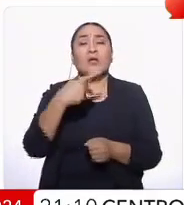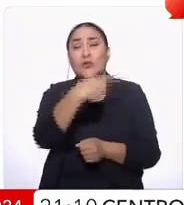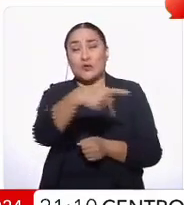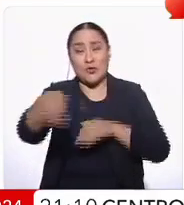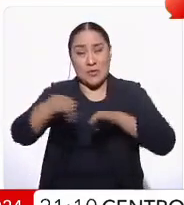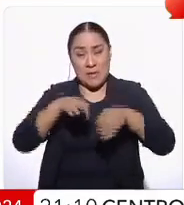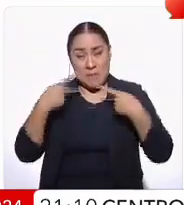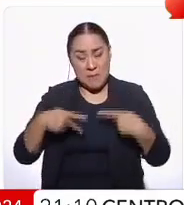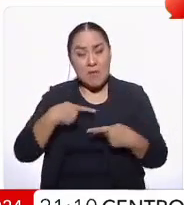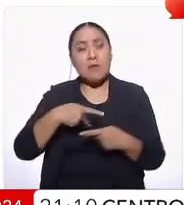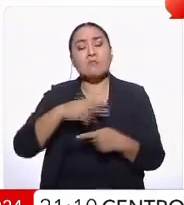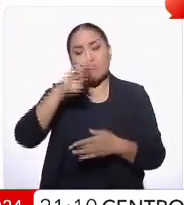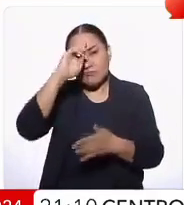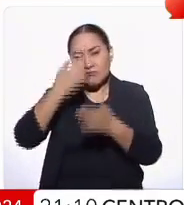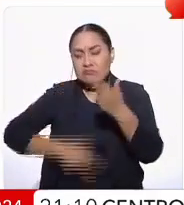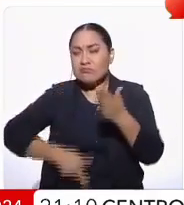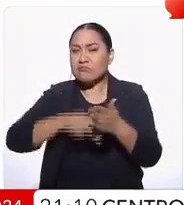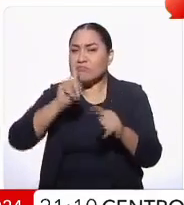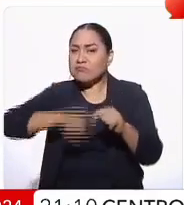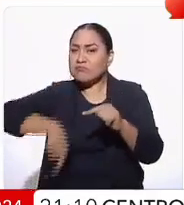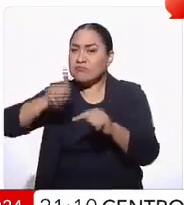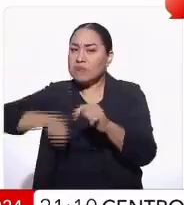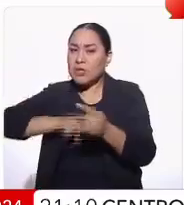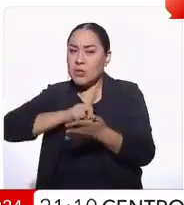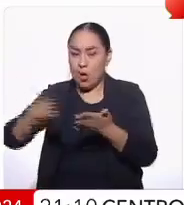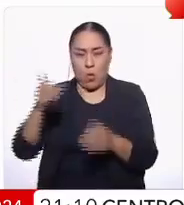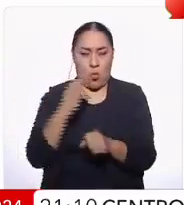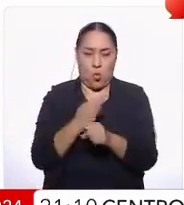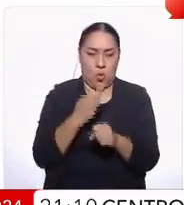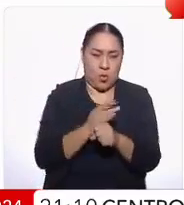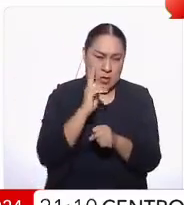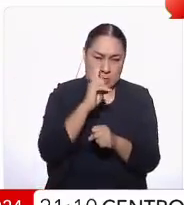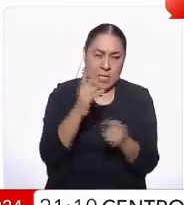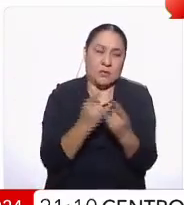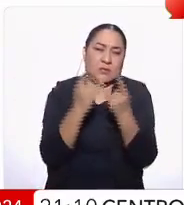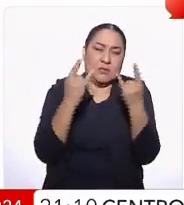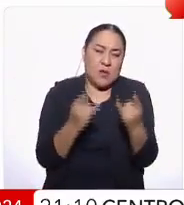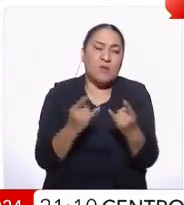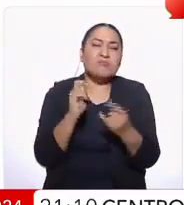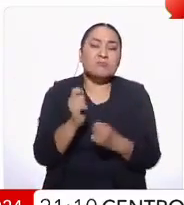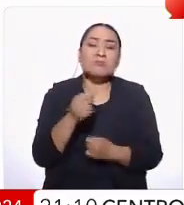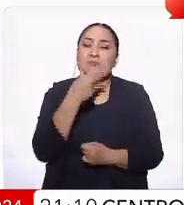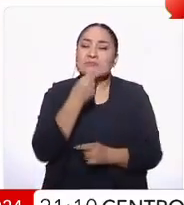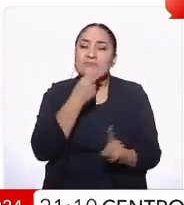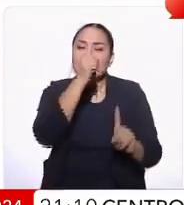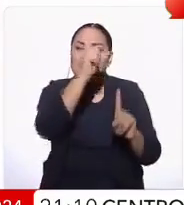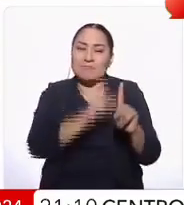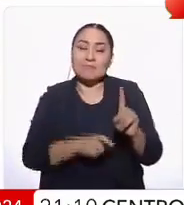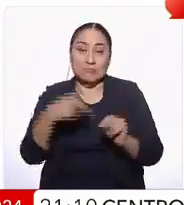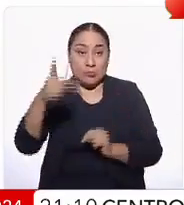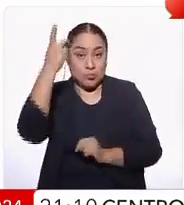sus trabajadores. Le presentamos ahora un resumen del historial de este polémico empresario.